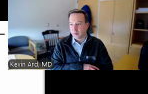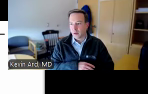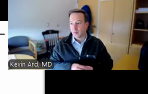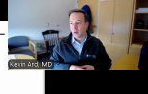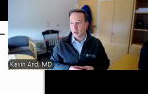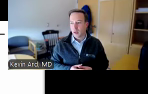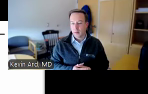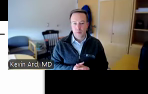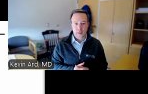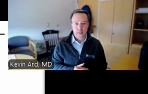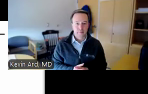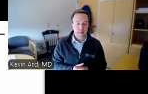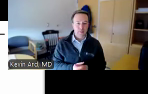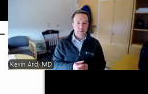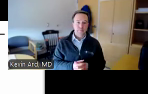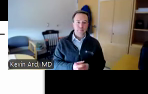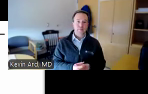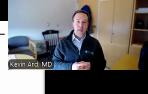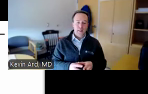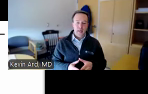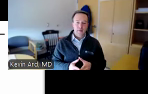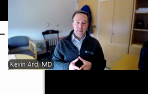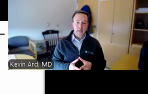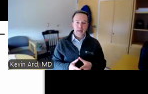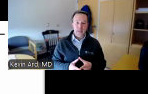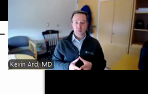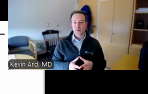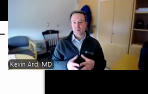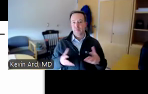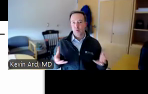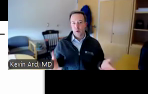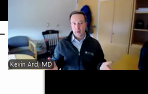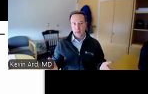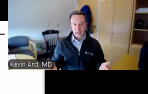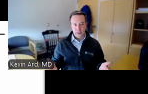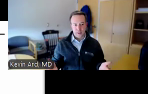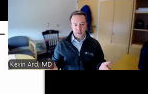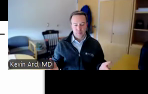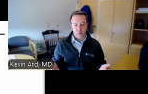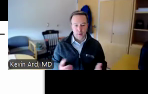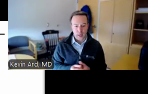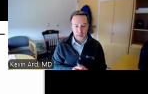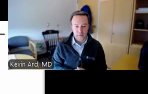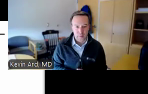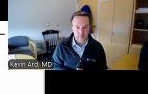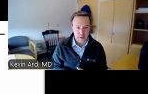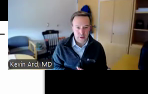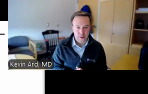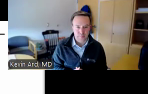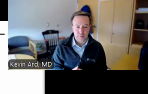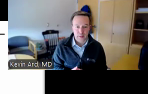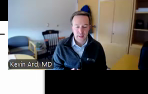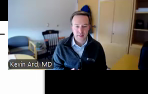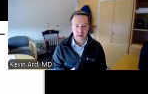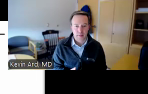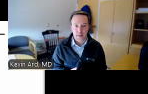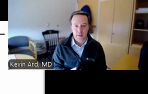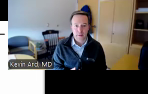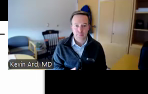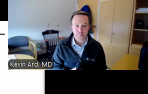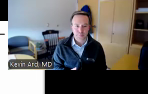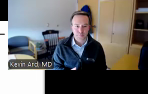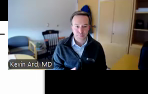opciones del PrEP? Bueno, voy a repasarlas y compararlas para que ustedes sepan lo que está posible. La FDA ha